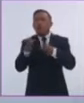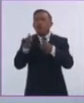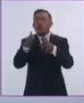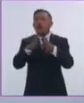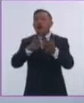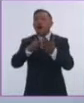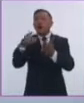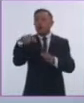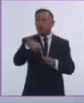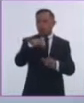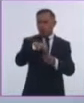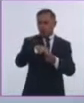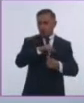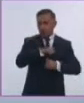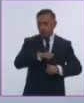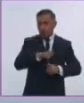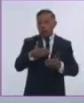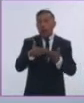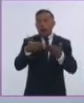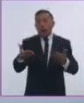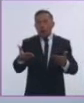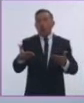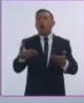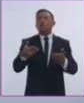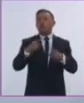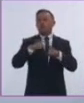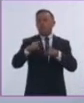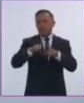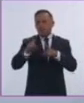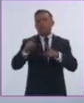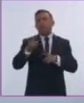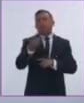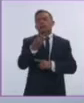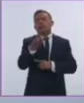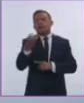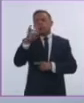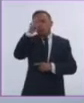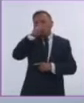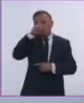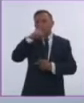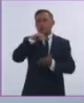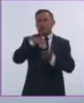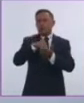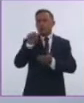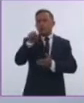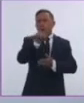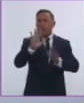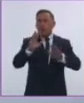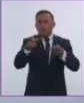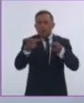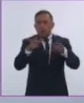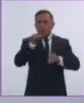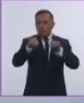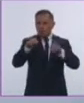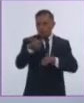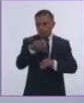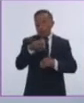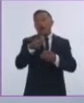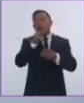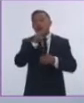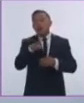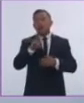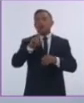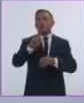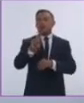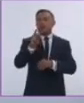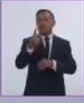ello en estos momentos ya se han instalado la totalidad de los 300 consejos distritales y los 32 consejos locales del